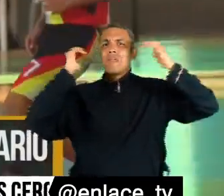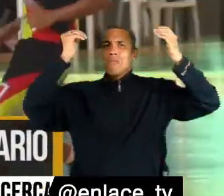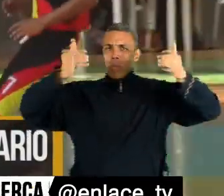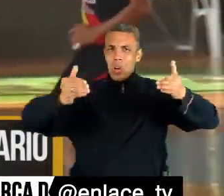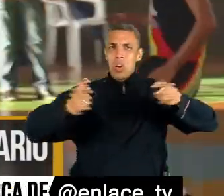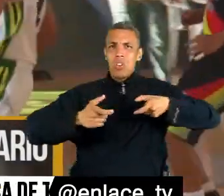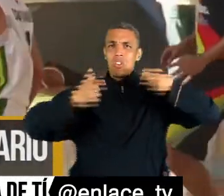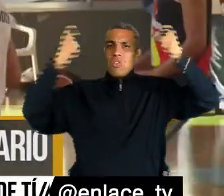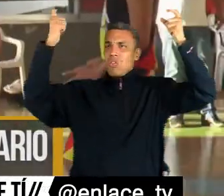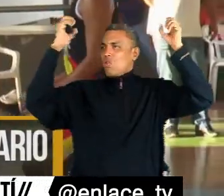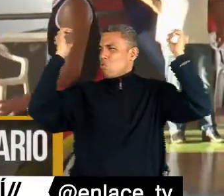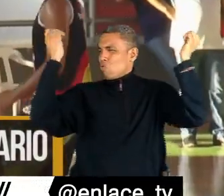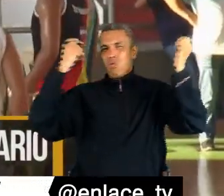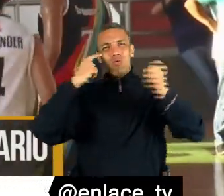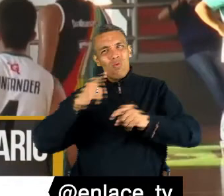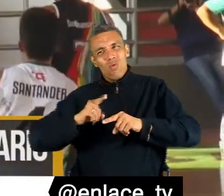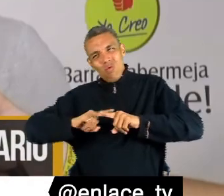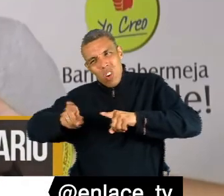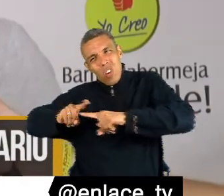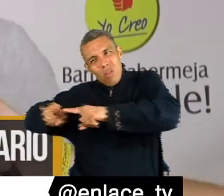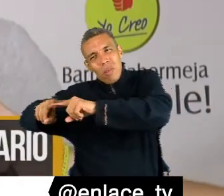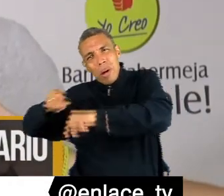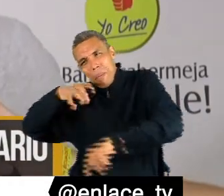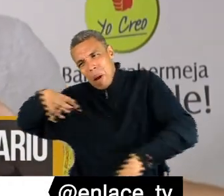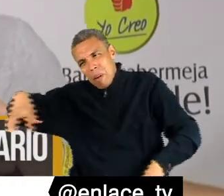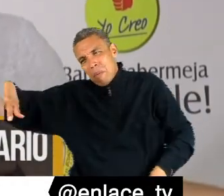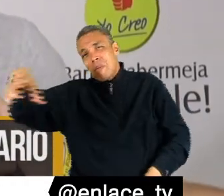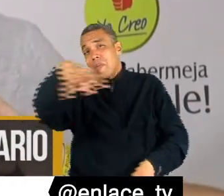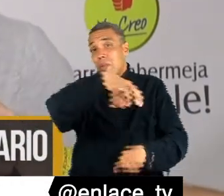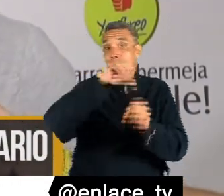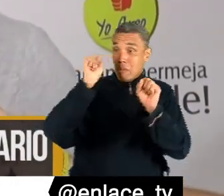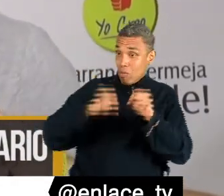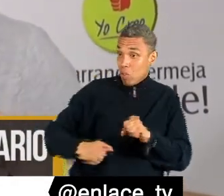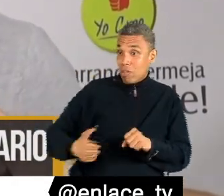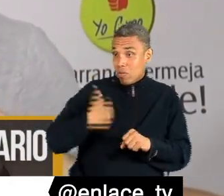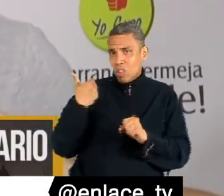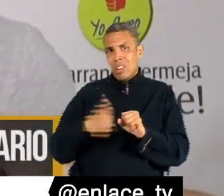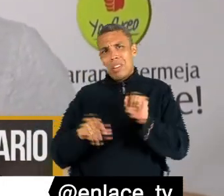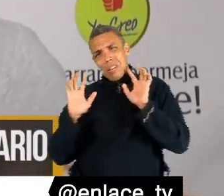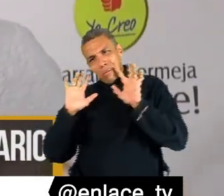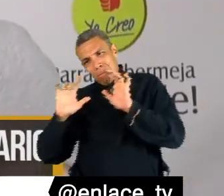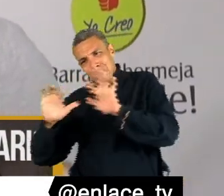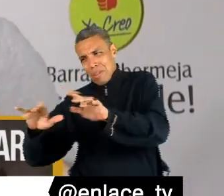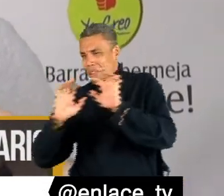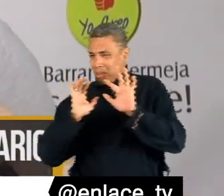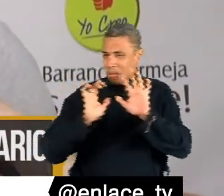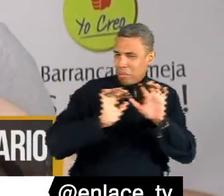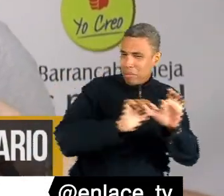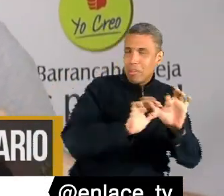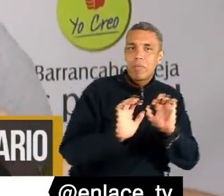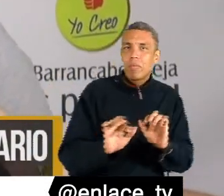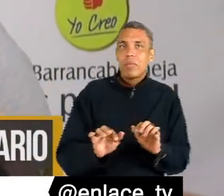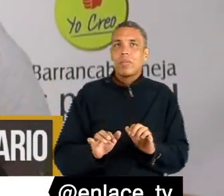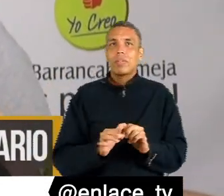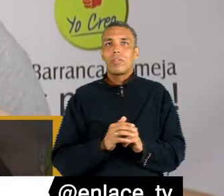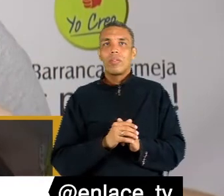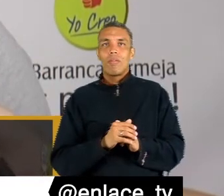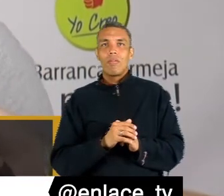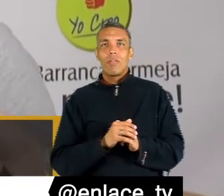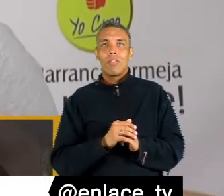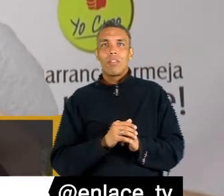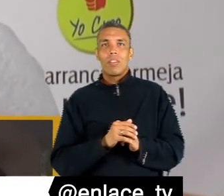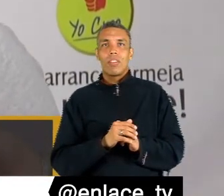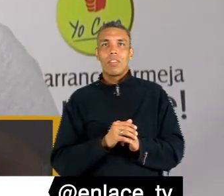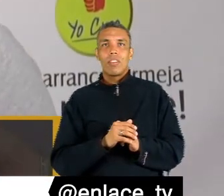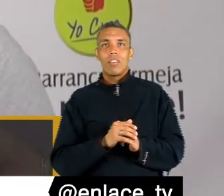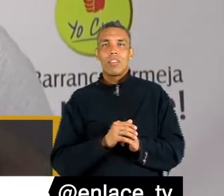disciplinas deportivas. Todos, lo único que no he podido, y voy a ver si lo empiezo a llenar con, así sea con agua de la ciénaga, esa piscina